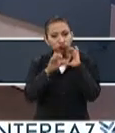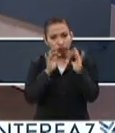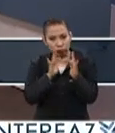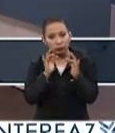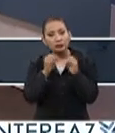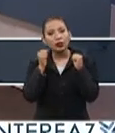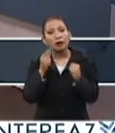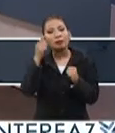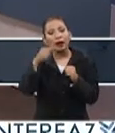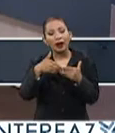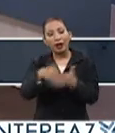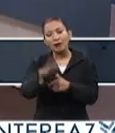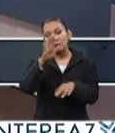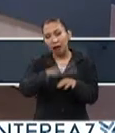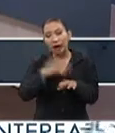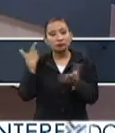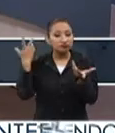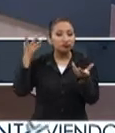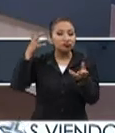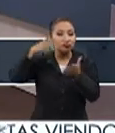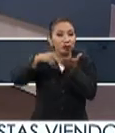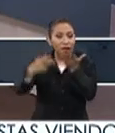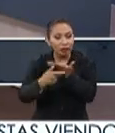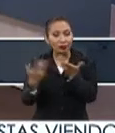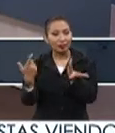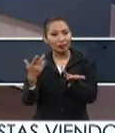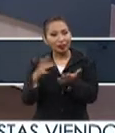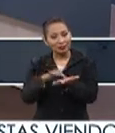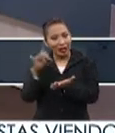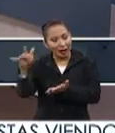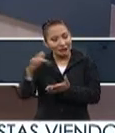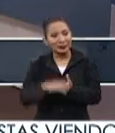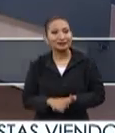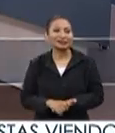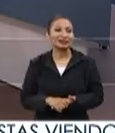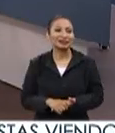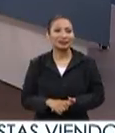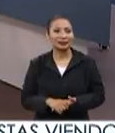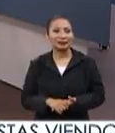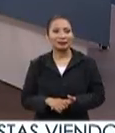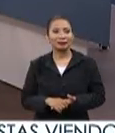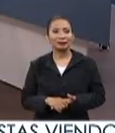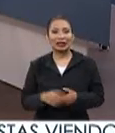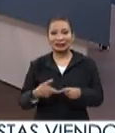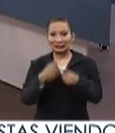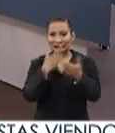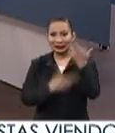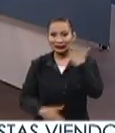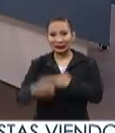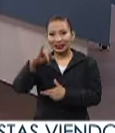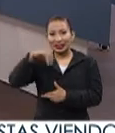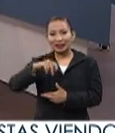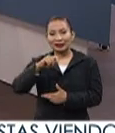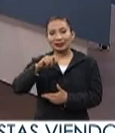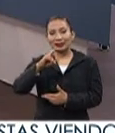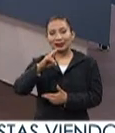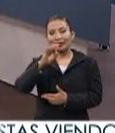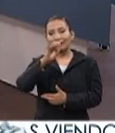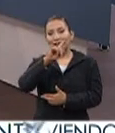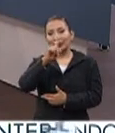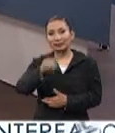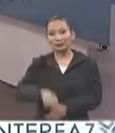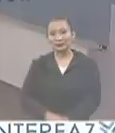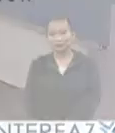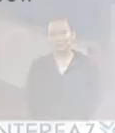comunicación seguramente para este y otros proyectos que tengan en puerta. Gracias. Muchas gracias. Una pausa, regresamos. Esto es Interfaz.